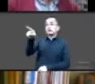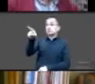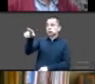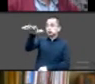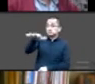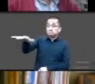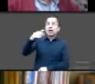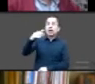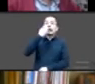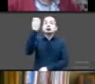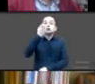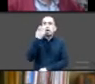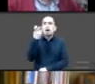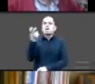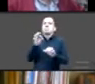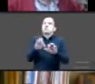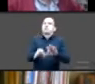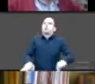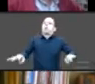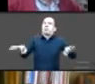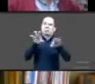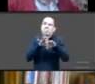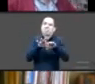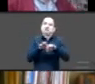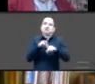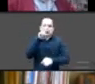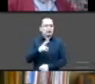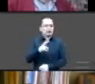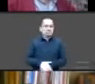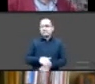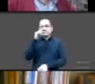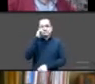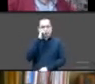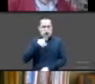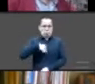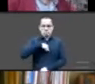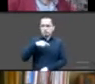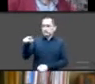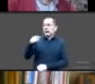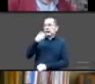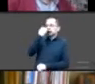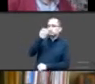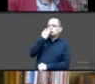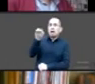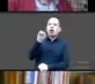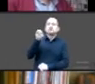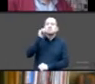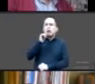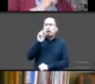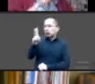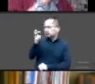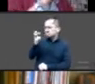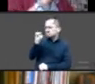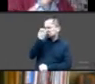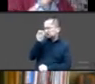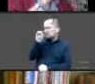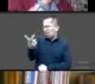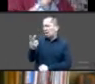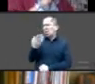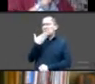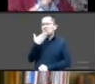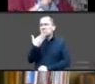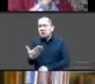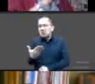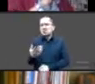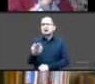de estar en el en la discusión pública de la crítica es decir en qué medida la escuela es